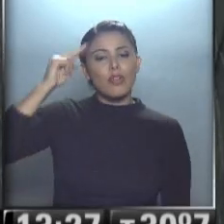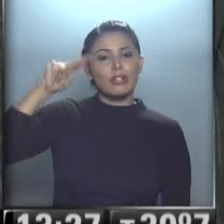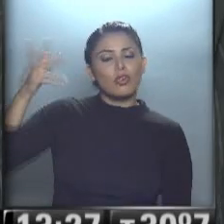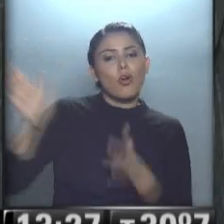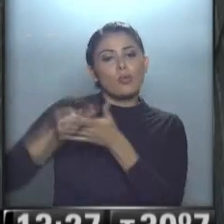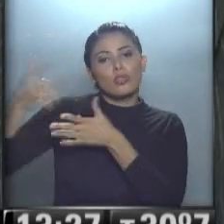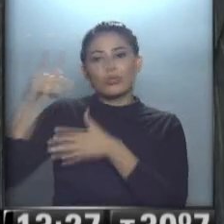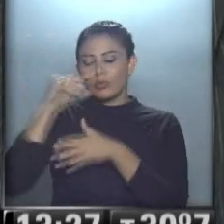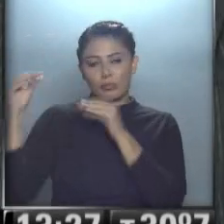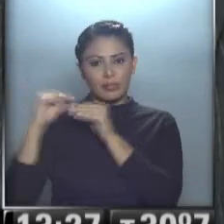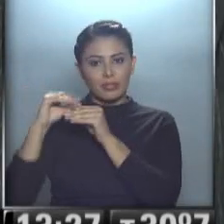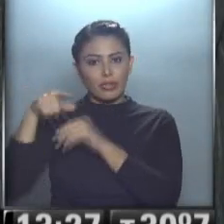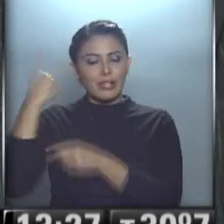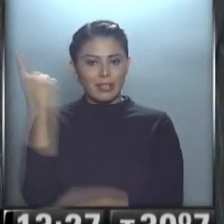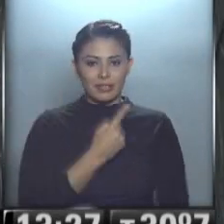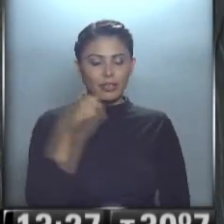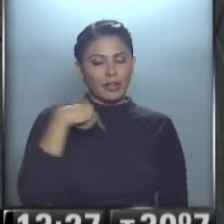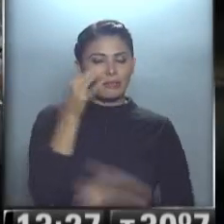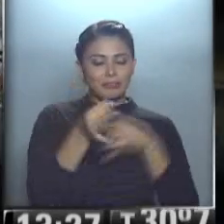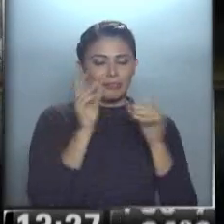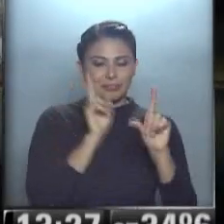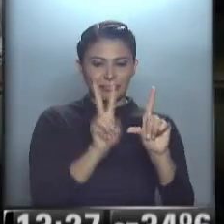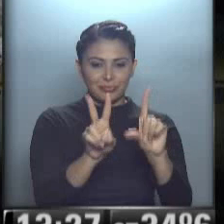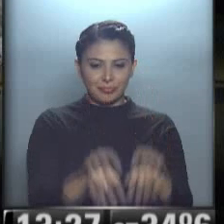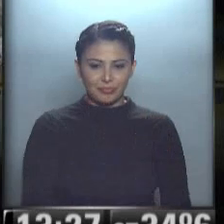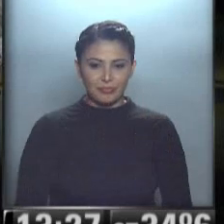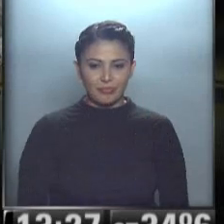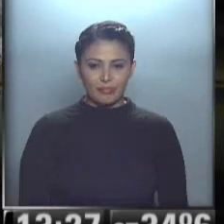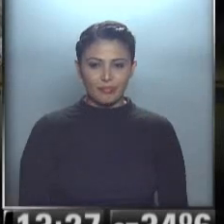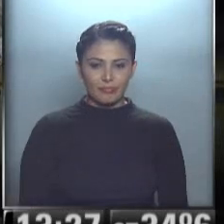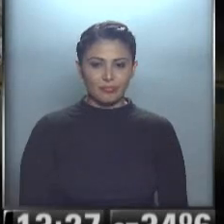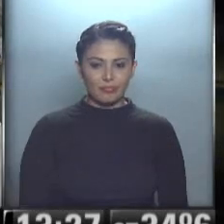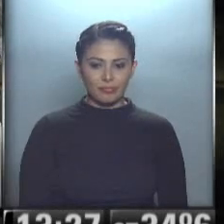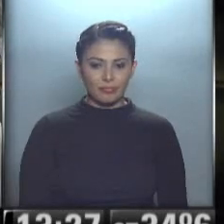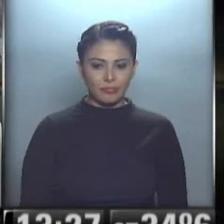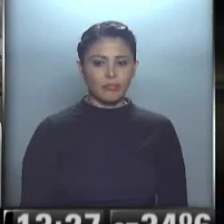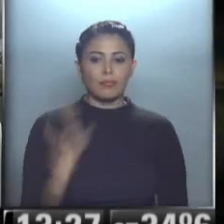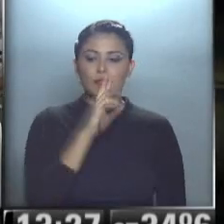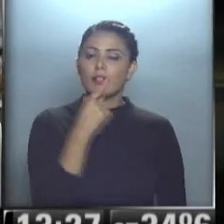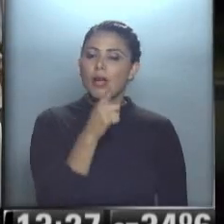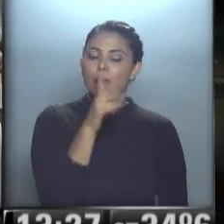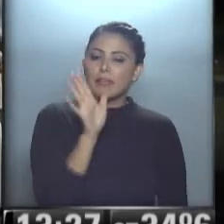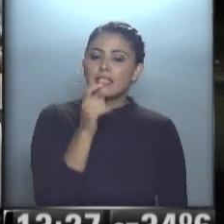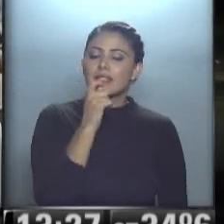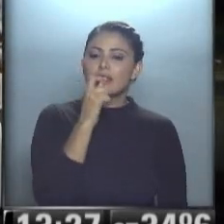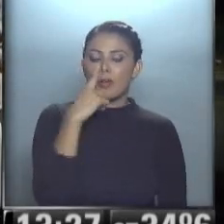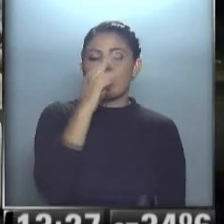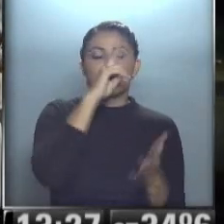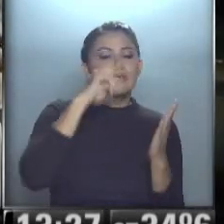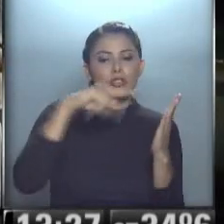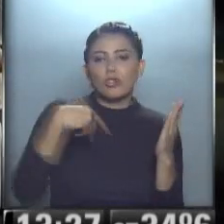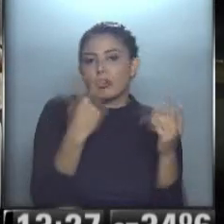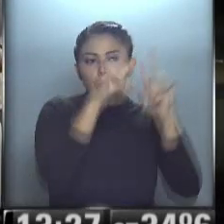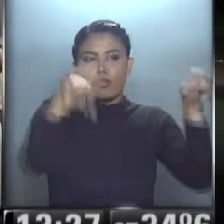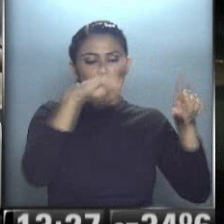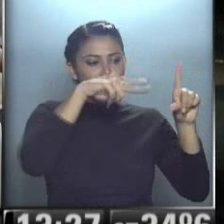Alfredo Alcón. Estuvimos hablando con ellos y esto nos comentaron. Porque tiene eso, supongo que debe ser como cuando un pintor, no sé, está pintando un